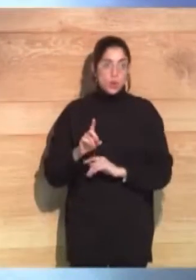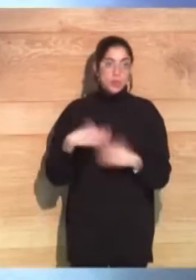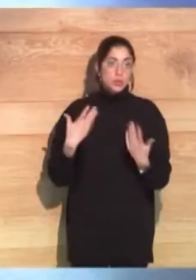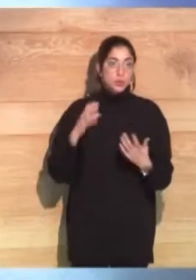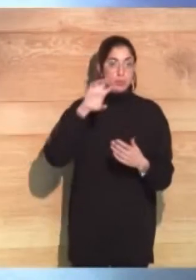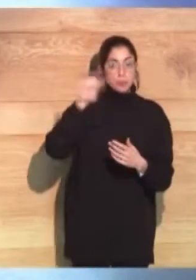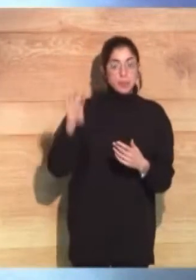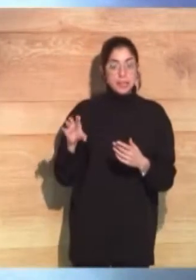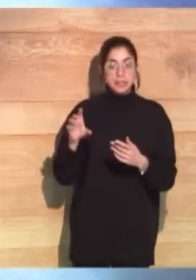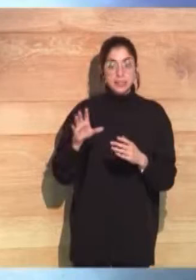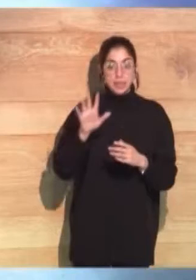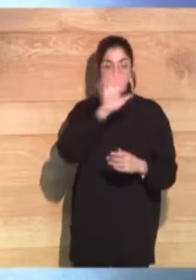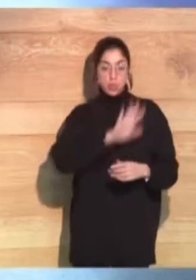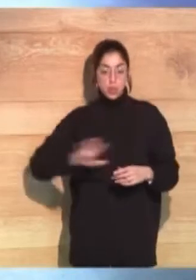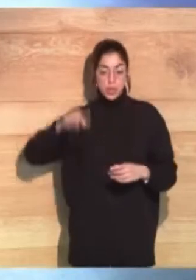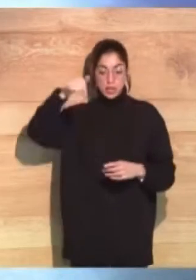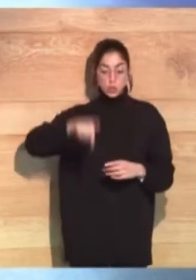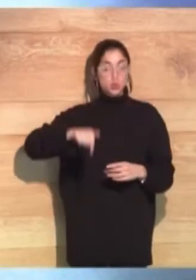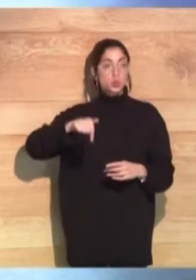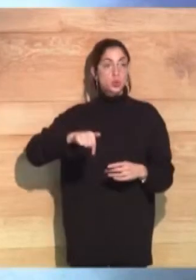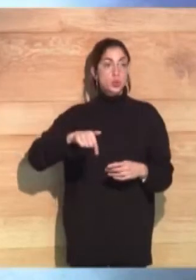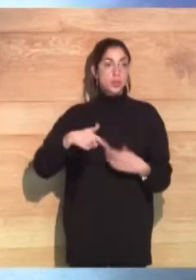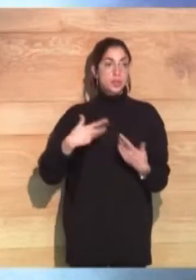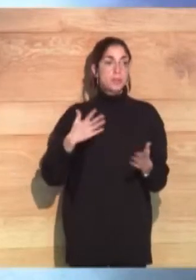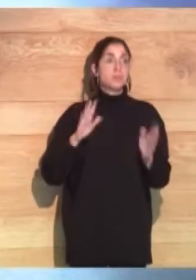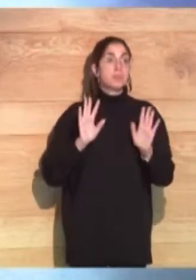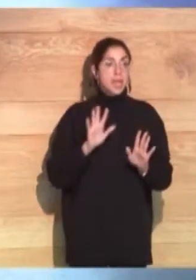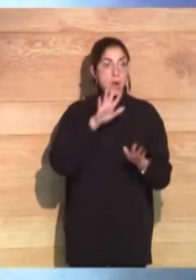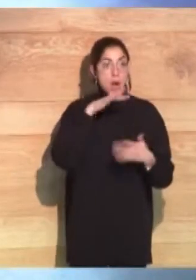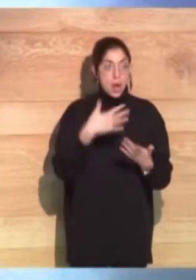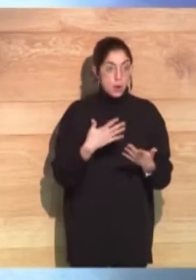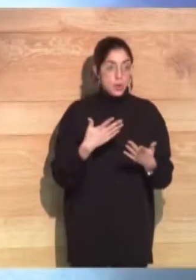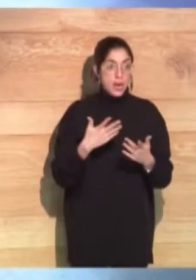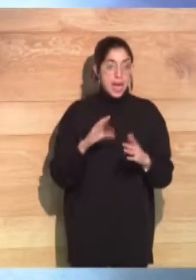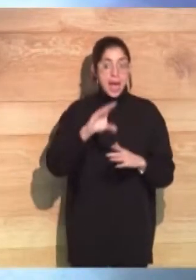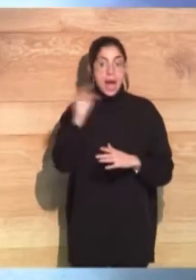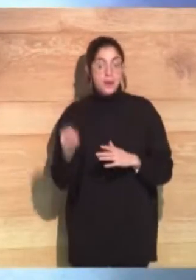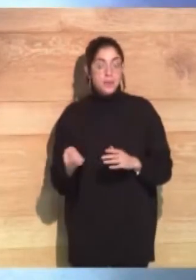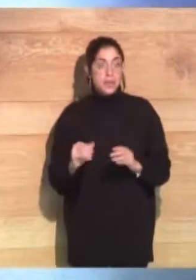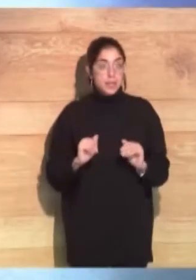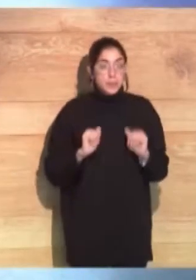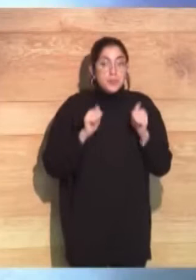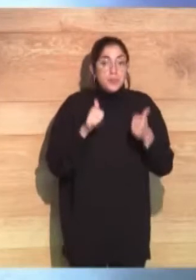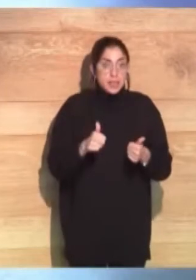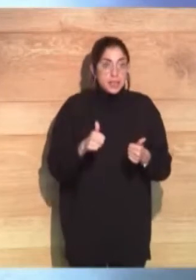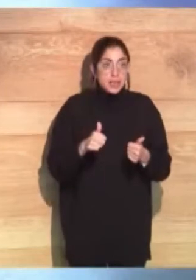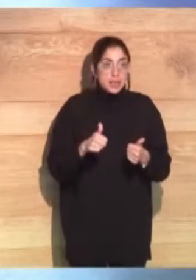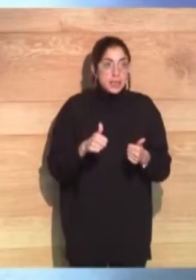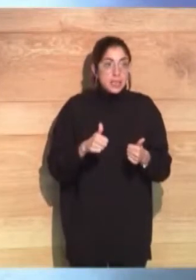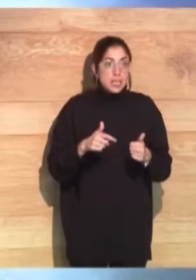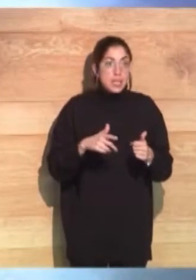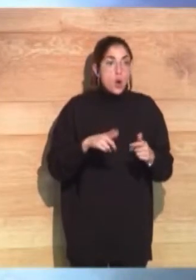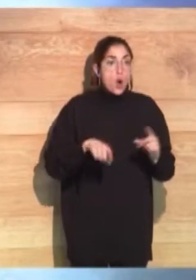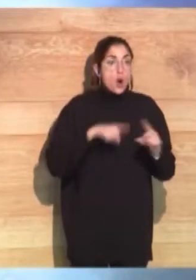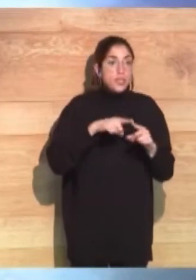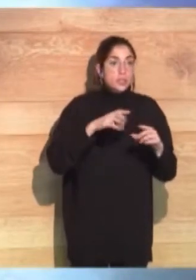sur. Aunque África ha hecho un gran esfuerzo para poder obtener plantas de fabricación de